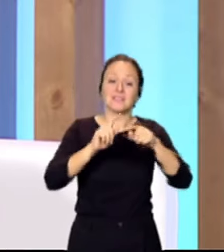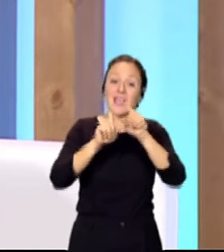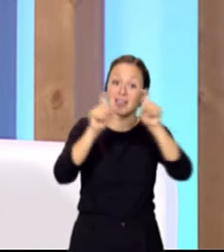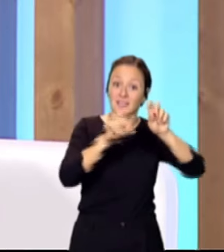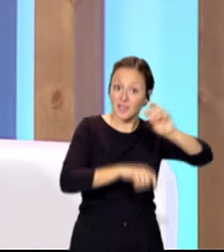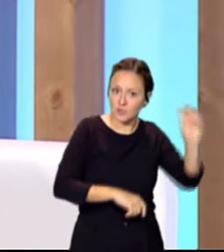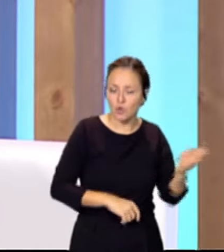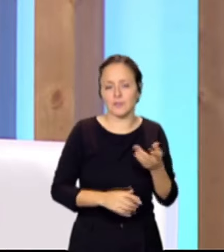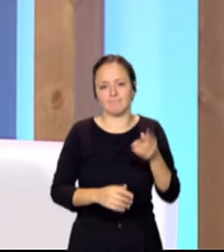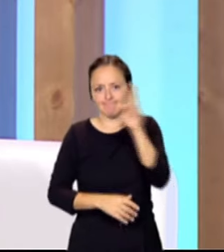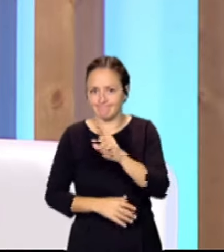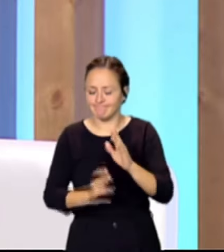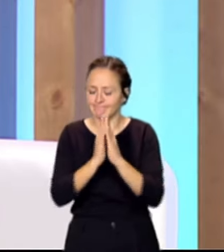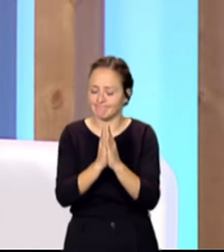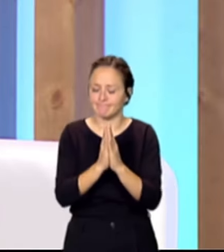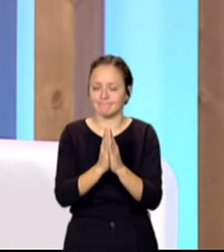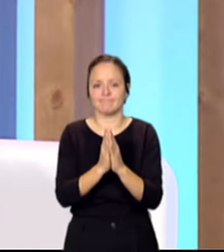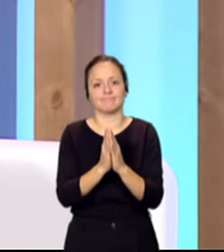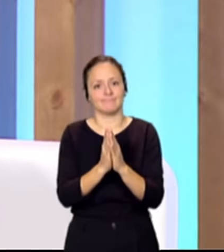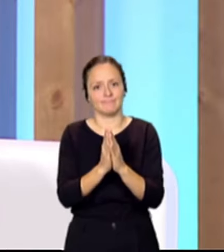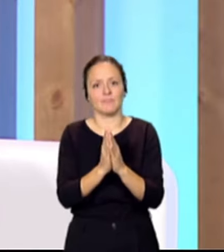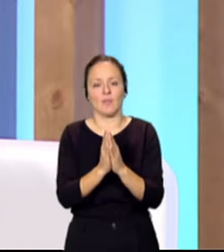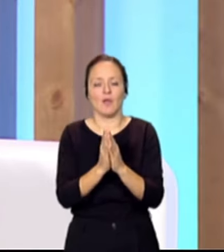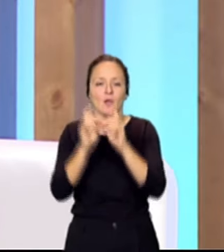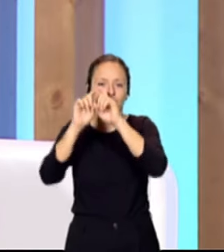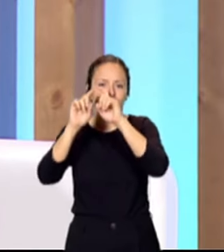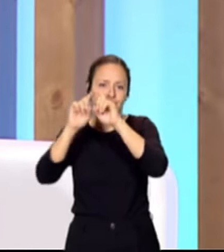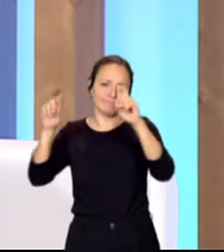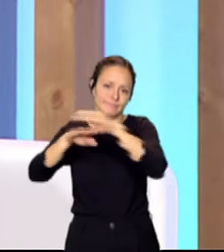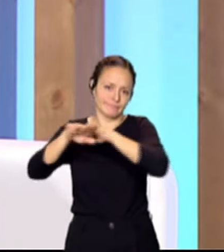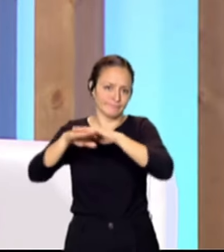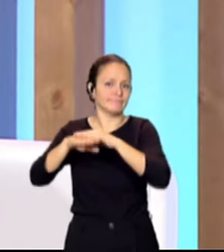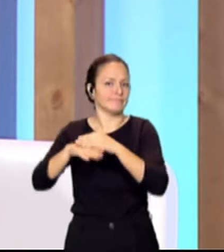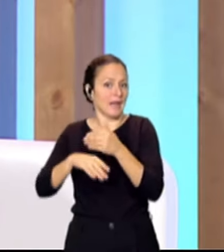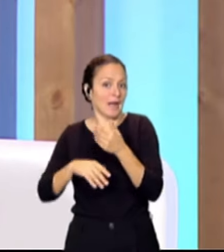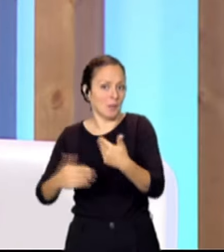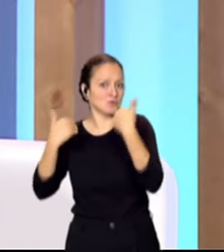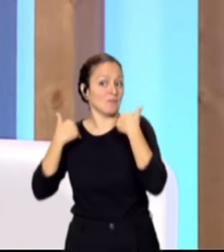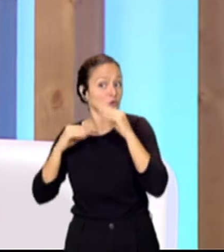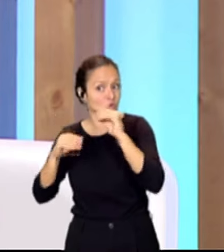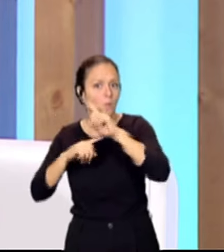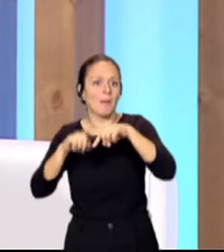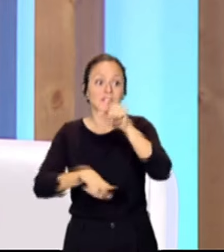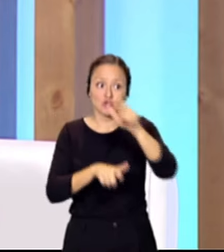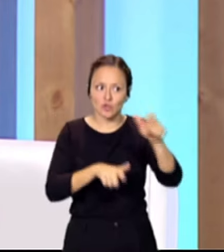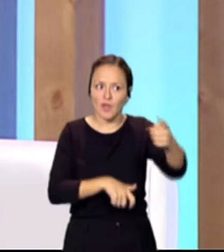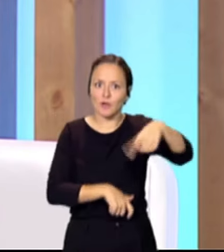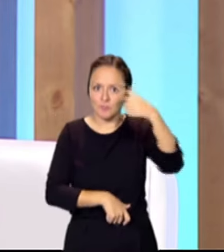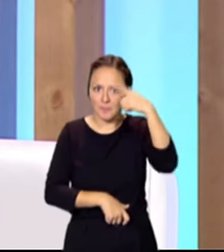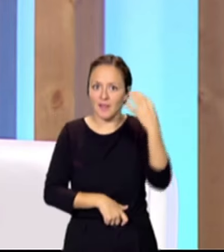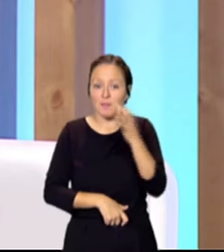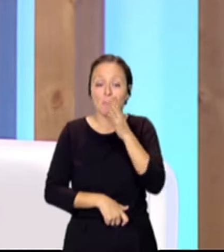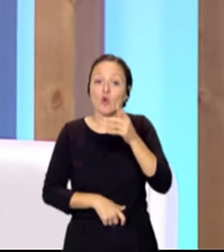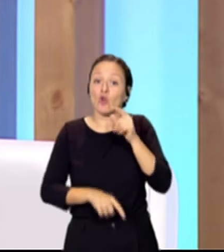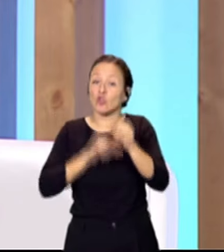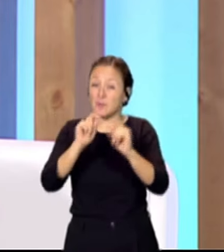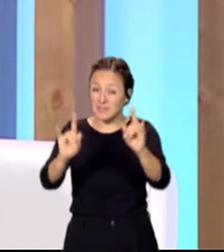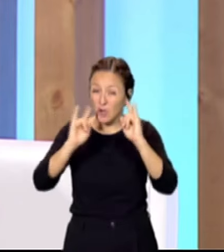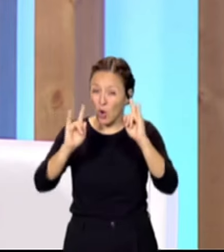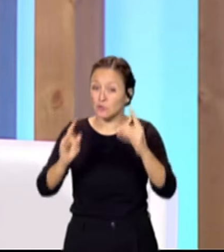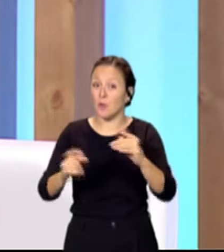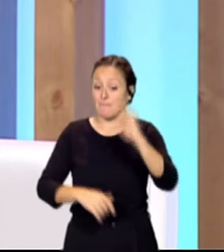insisten en la responsabilidad que tienen los poderes públicos y también la ciudadanía de ser conscientes de los efectos que produce la contaminación